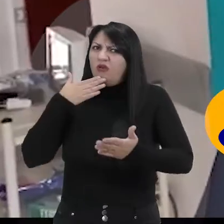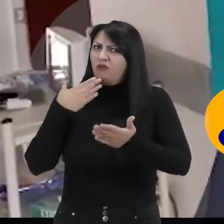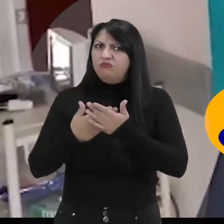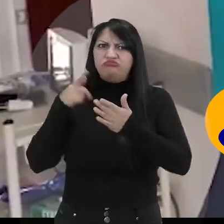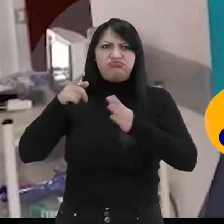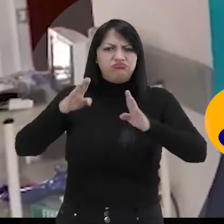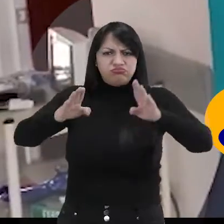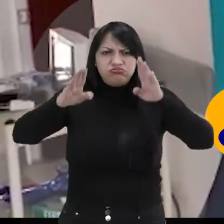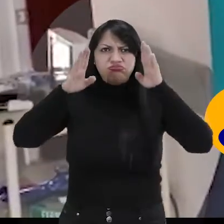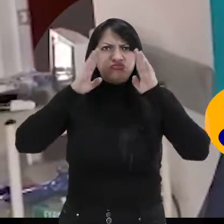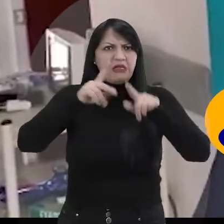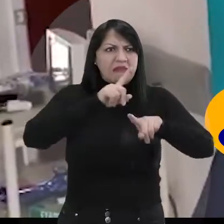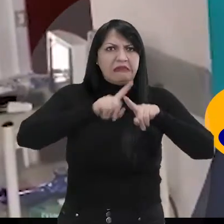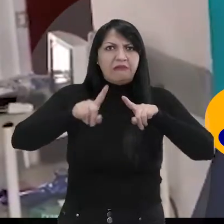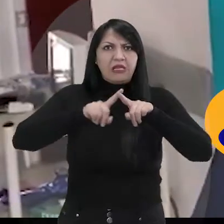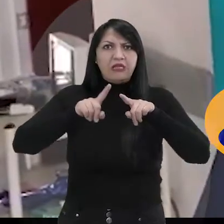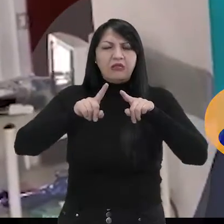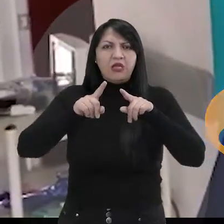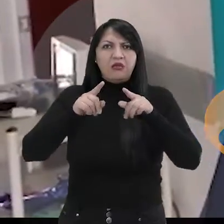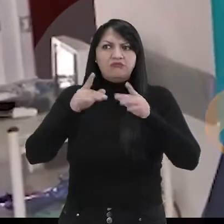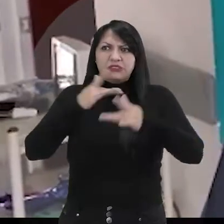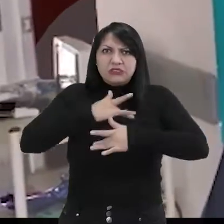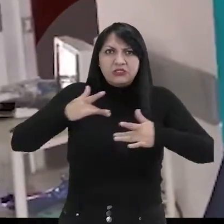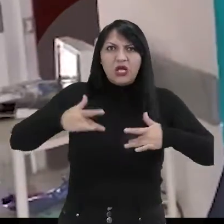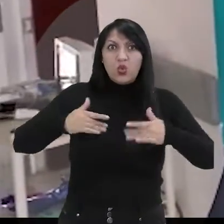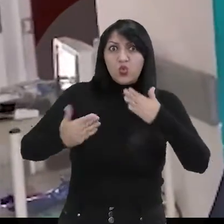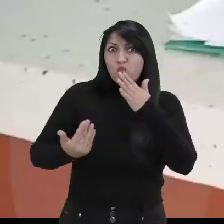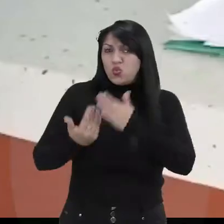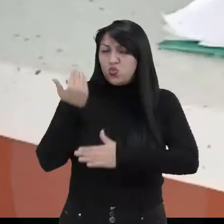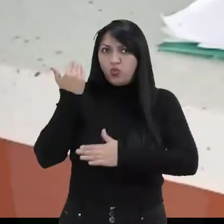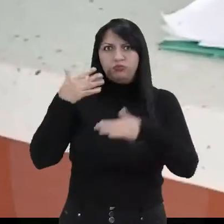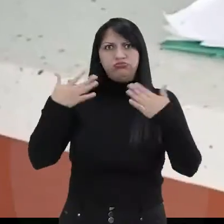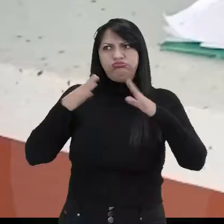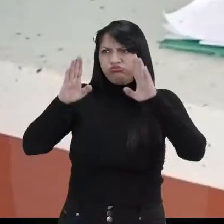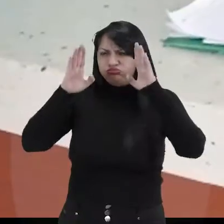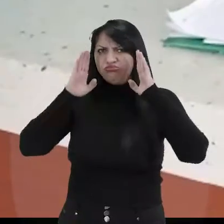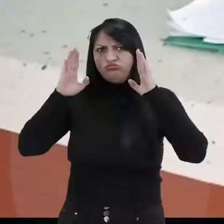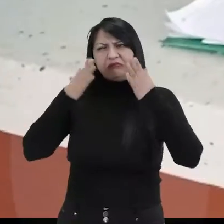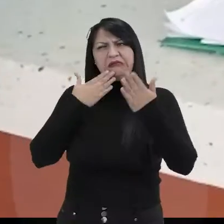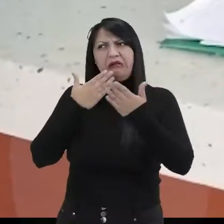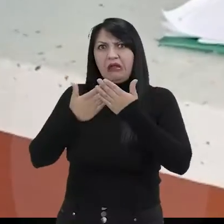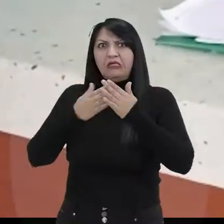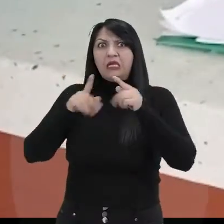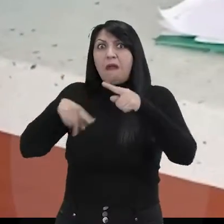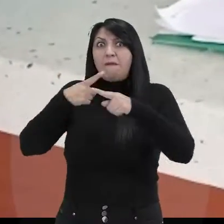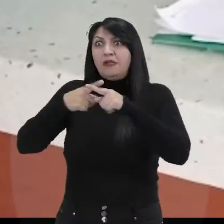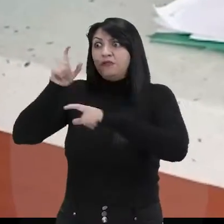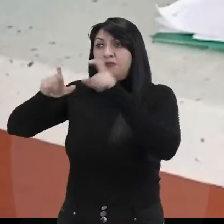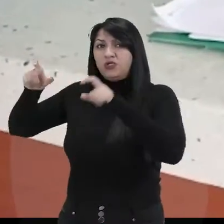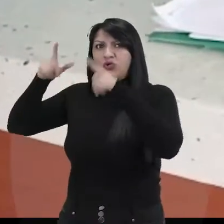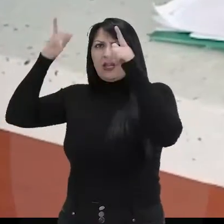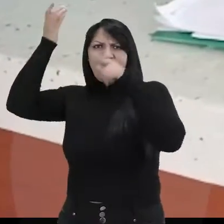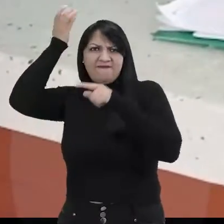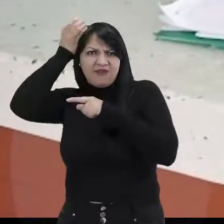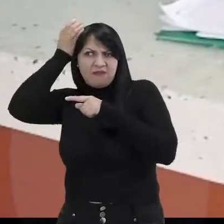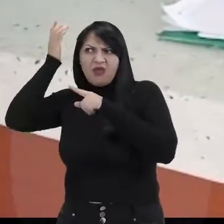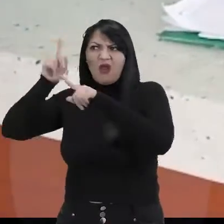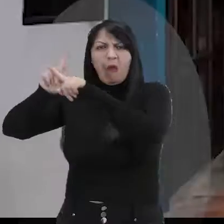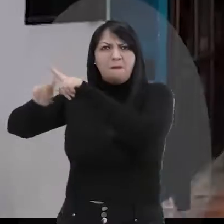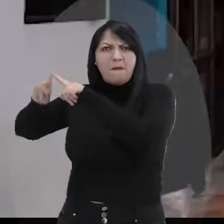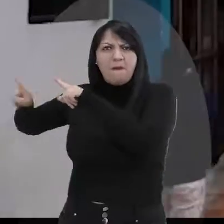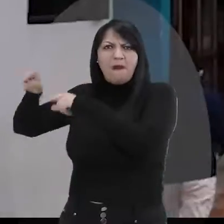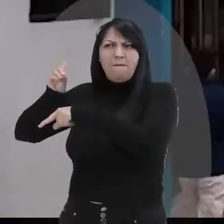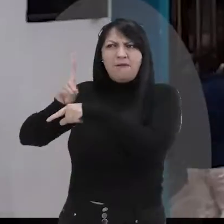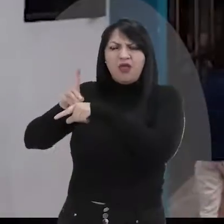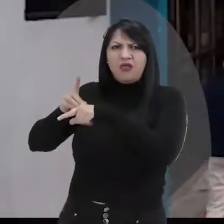cuestión de equipos biomédicos actualizados y el personal suficiente pues, para atender a todo este tipo de pacientes,